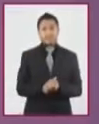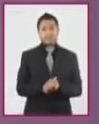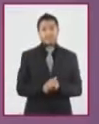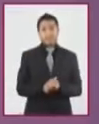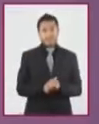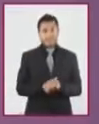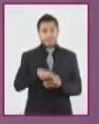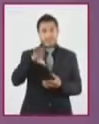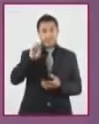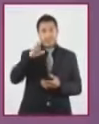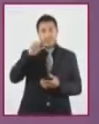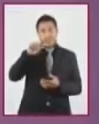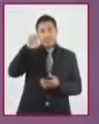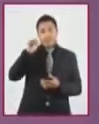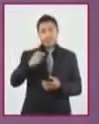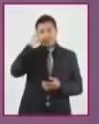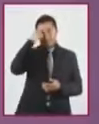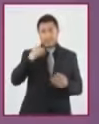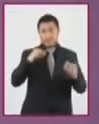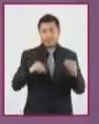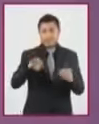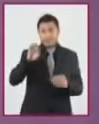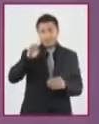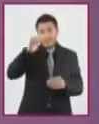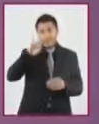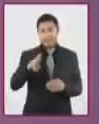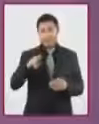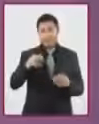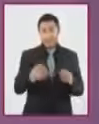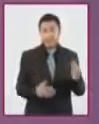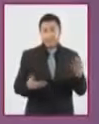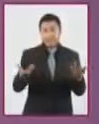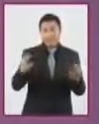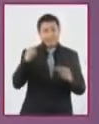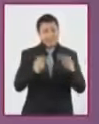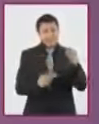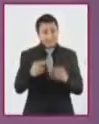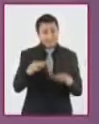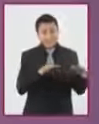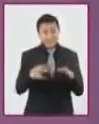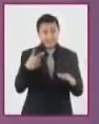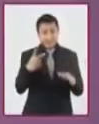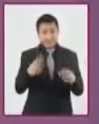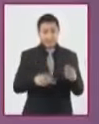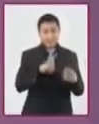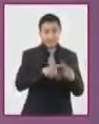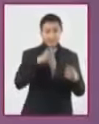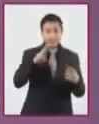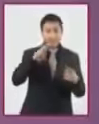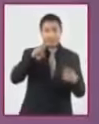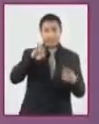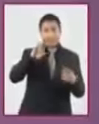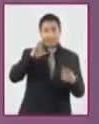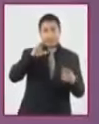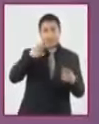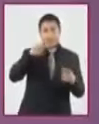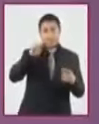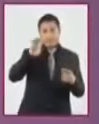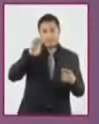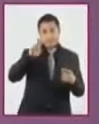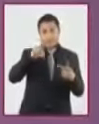Las escalas para medir la magnitud y la intensidad de los sismos son 2, la escala de Richter y la de